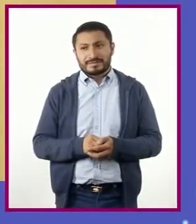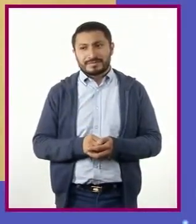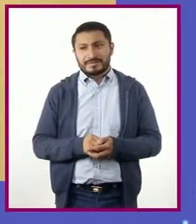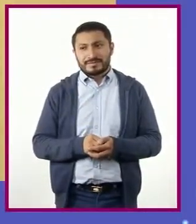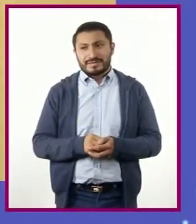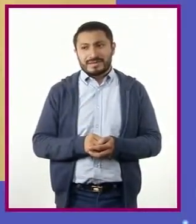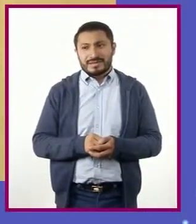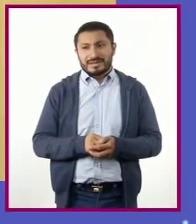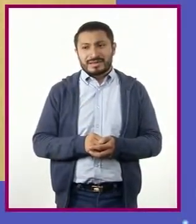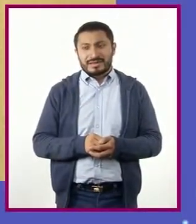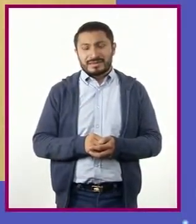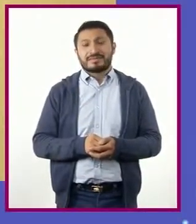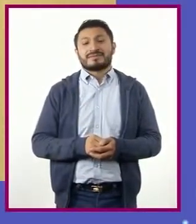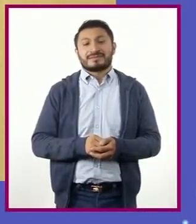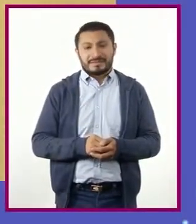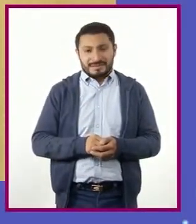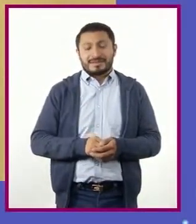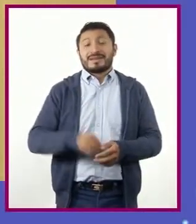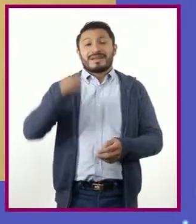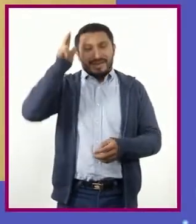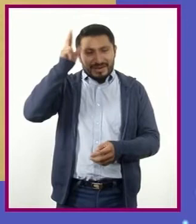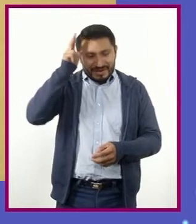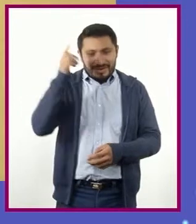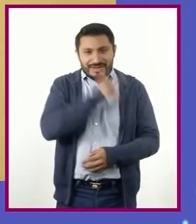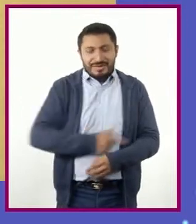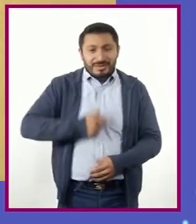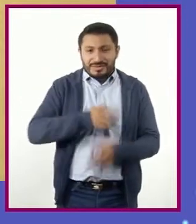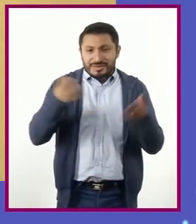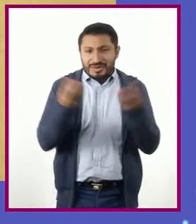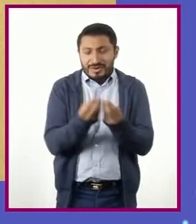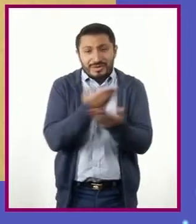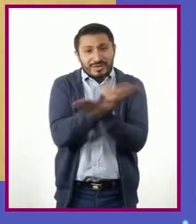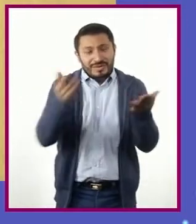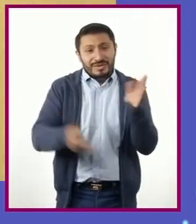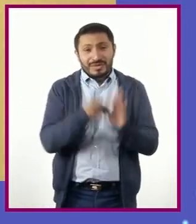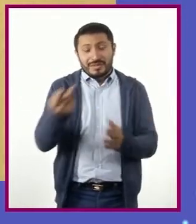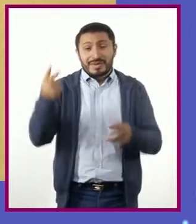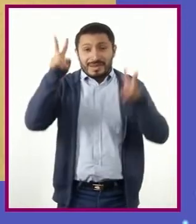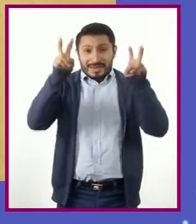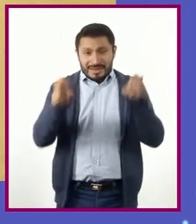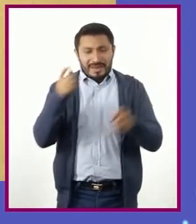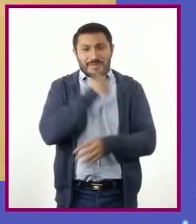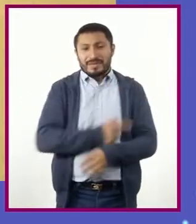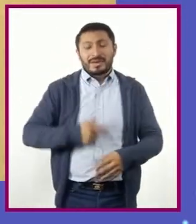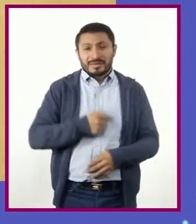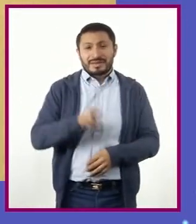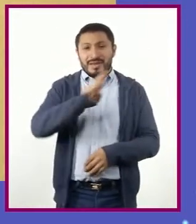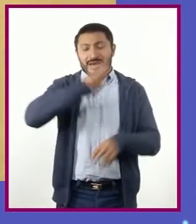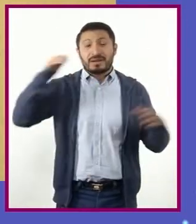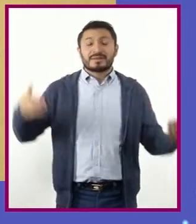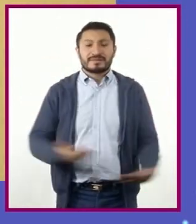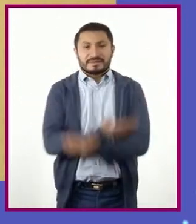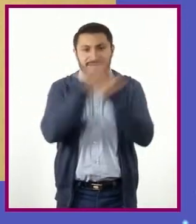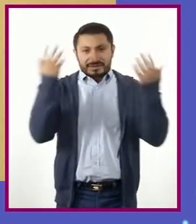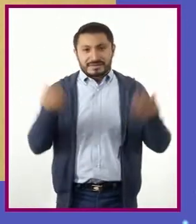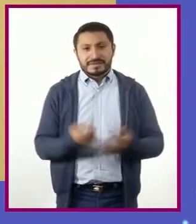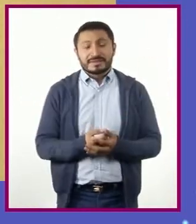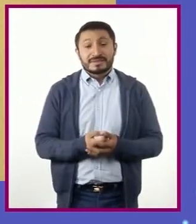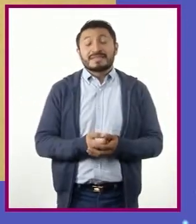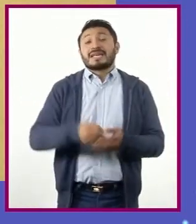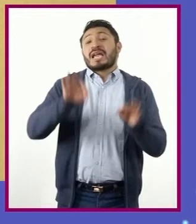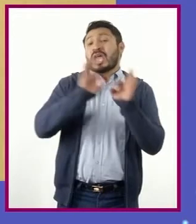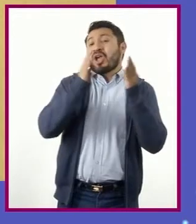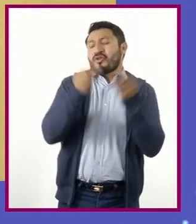Hola alumnas y alumnos, es un gusto poder estar con ustedes y hablarles sobre un tema que me gusta mucho, el Renacimiento. De forma